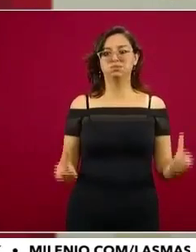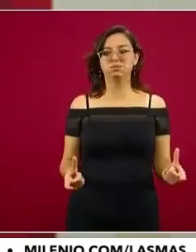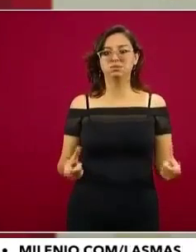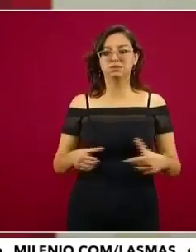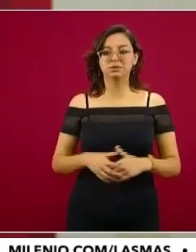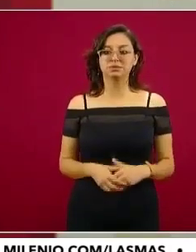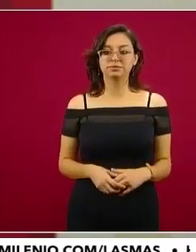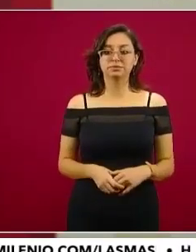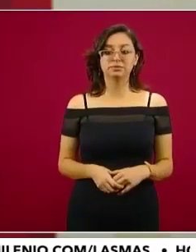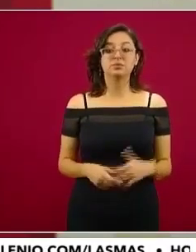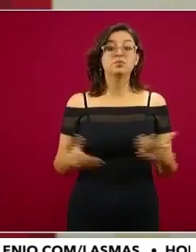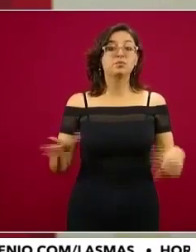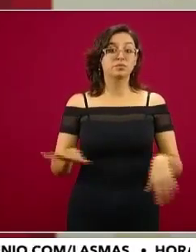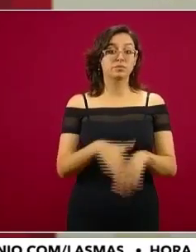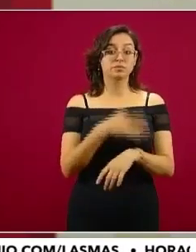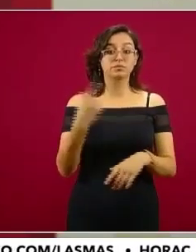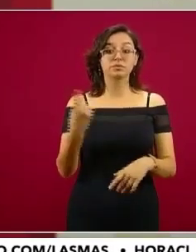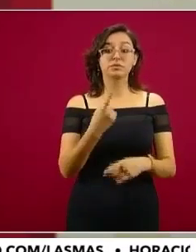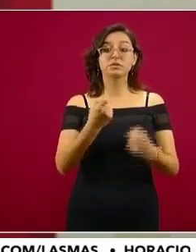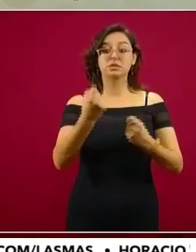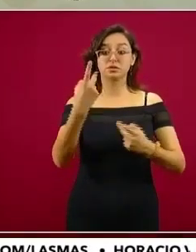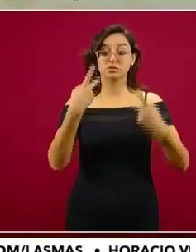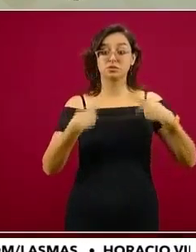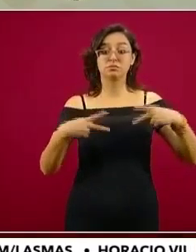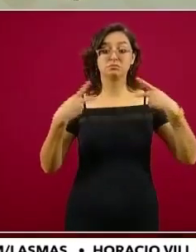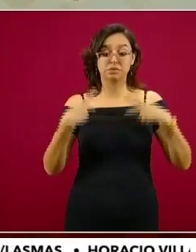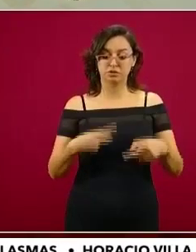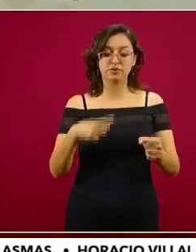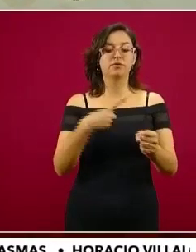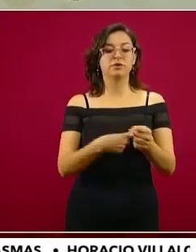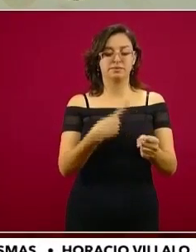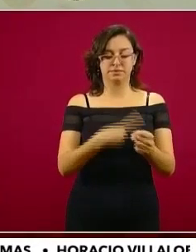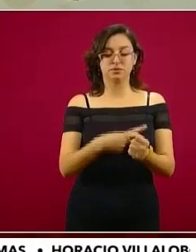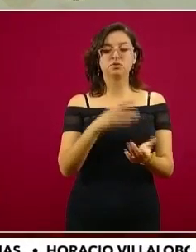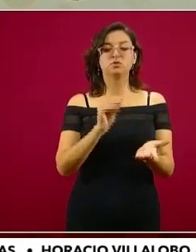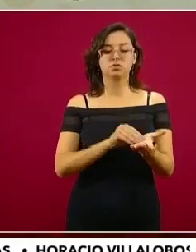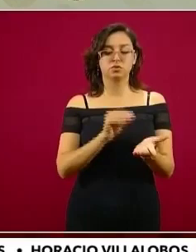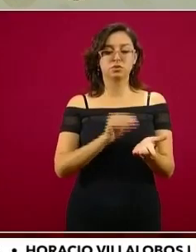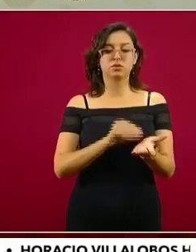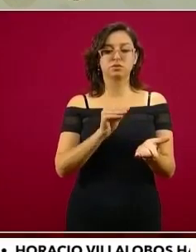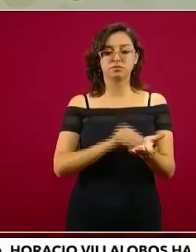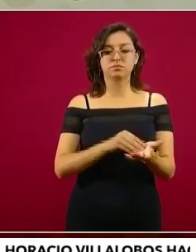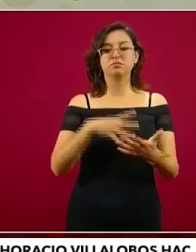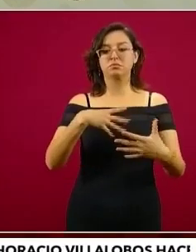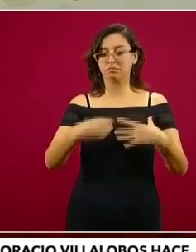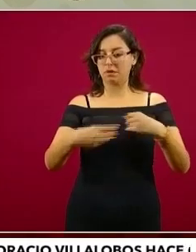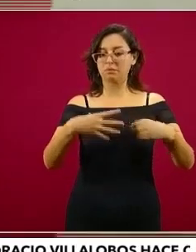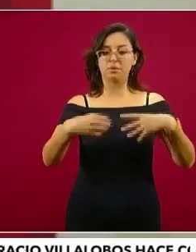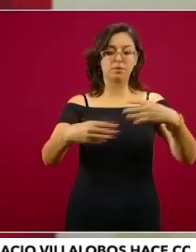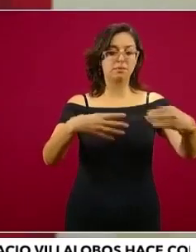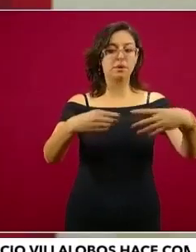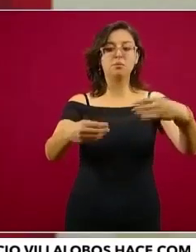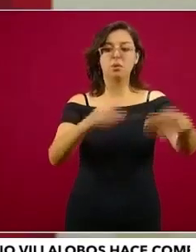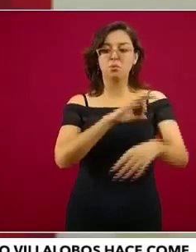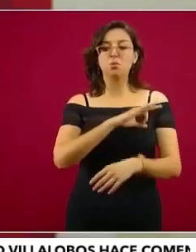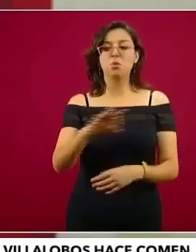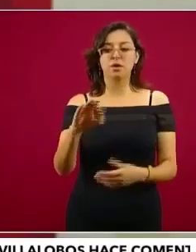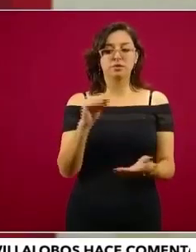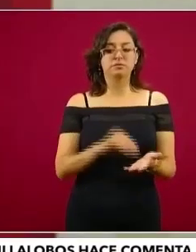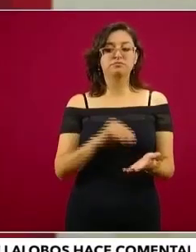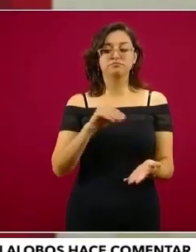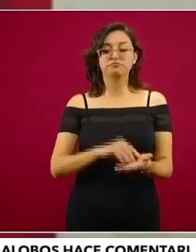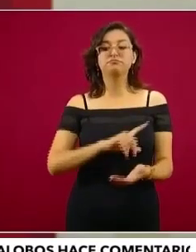En la medida en que todavía existen personas infectadas, personas con enfermedad, estas pueden transmitir a otras personas,